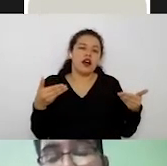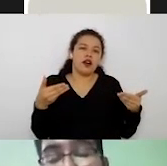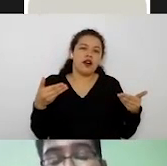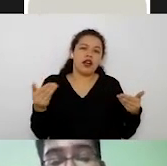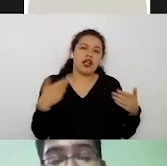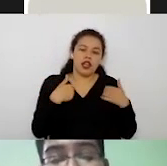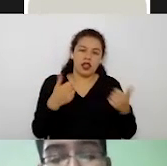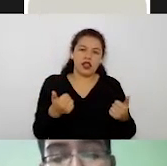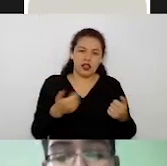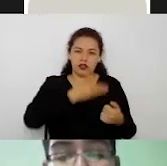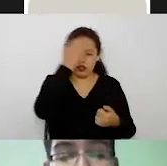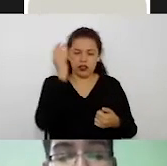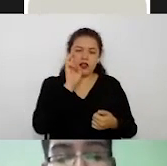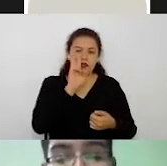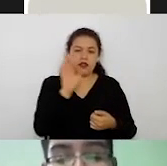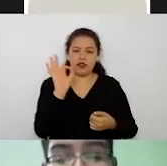entender. No sé si lo han visto, por ejemplo,